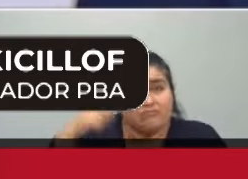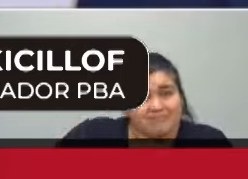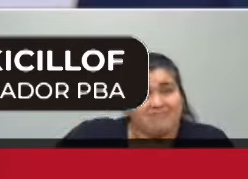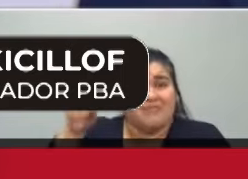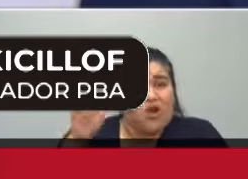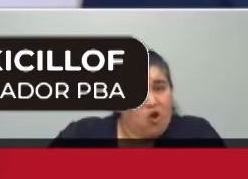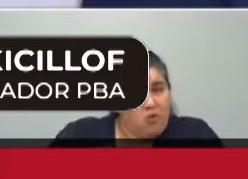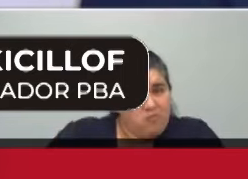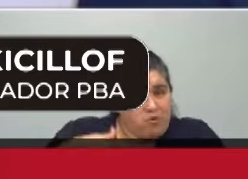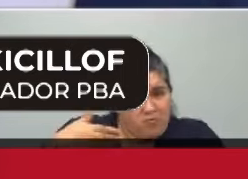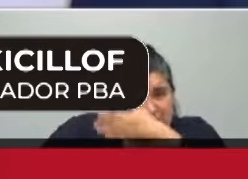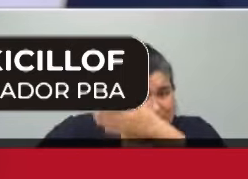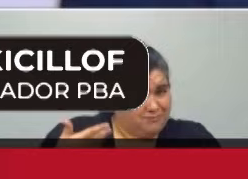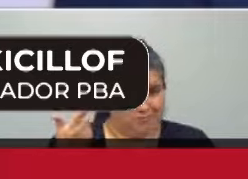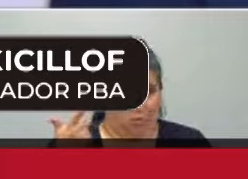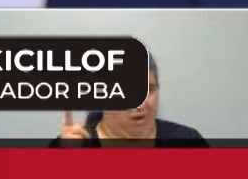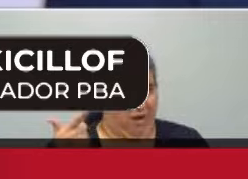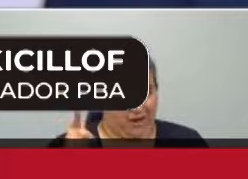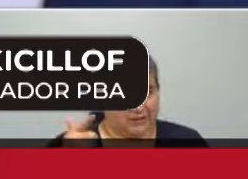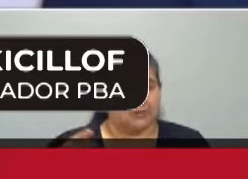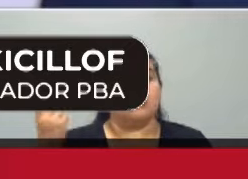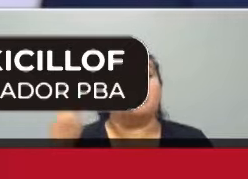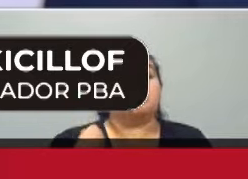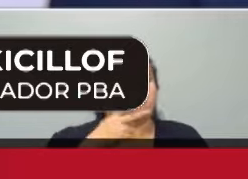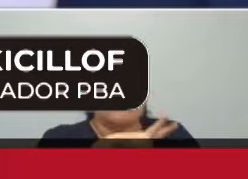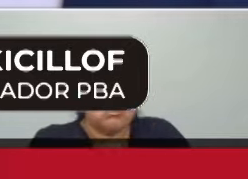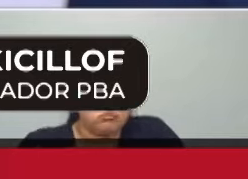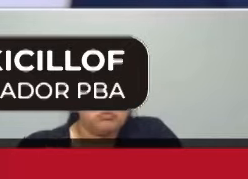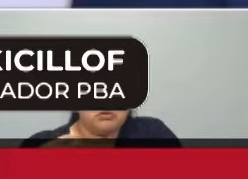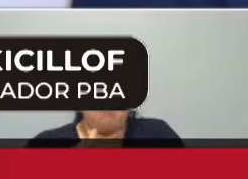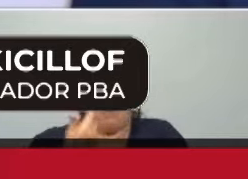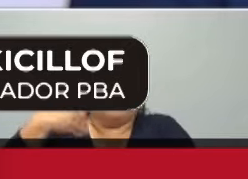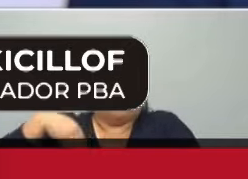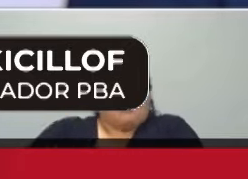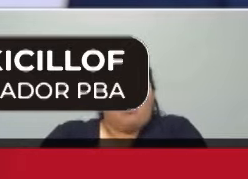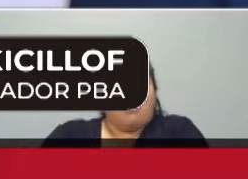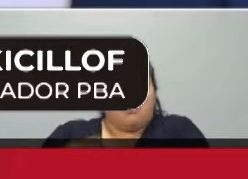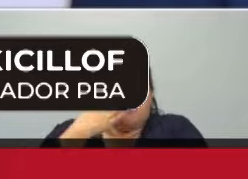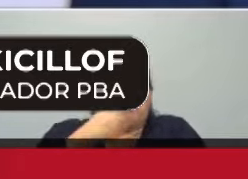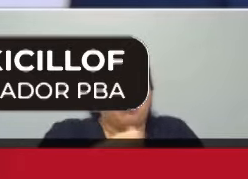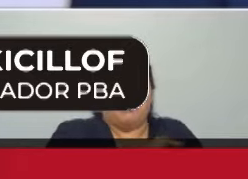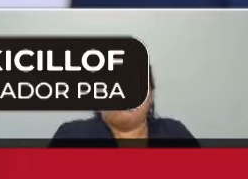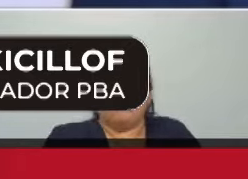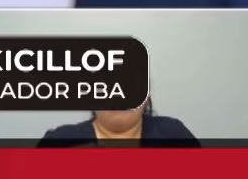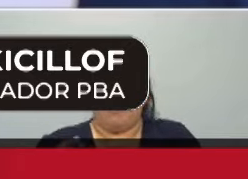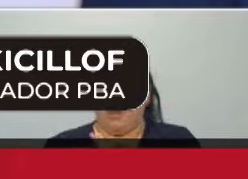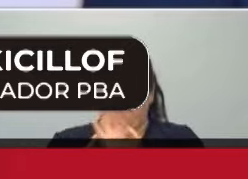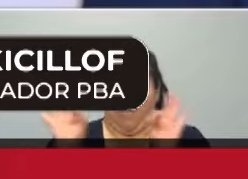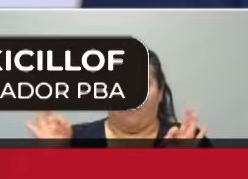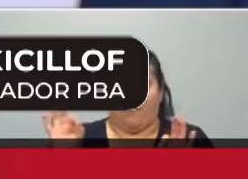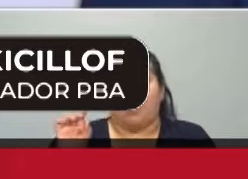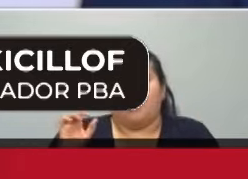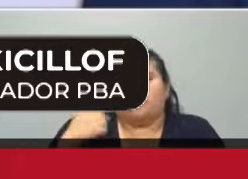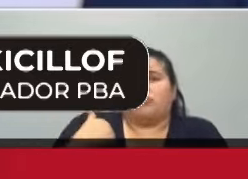pero recauda el dinero y se lo queda y lo utiliza para otras cuestiones. Que repito, no son optativas, no depende de la